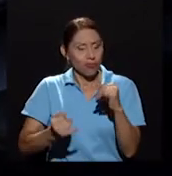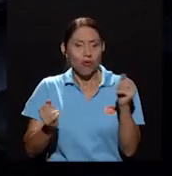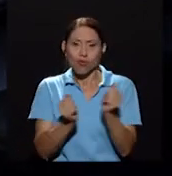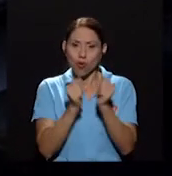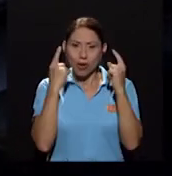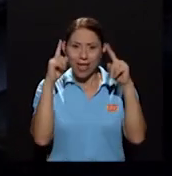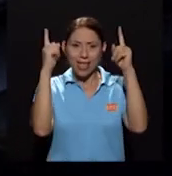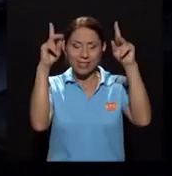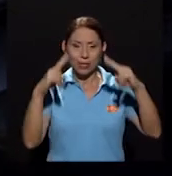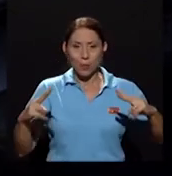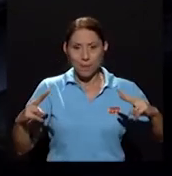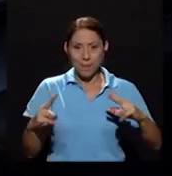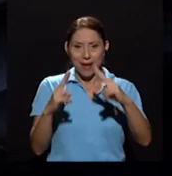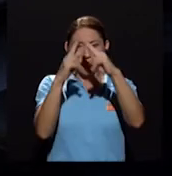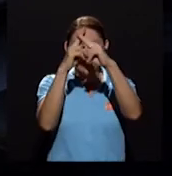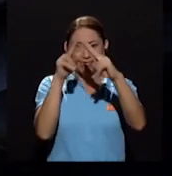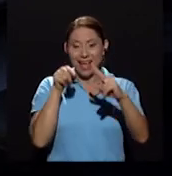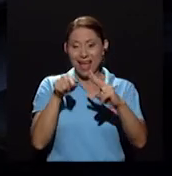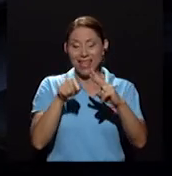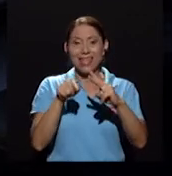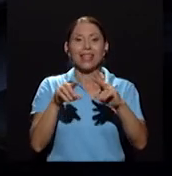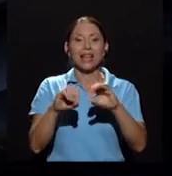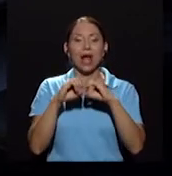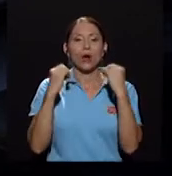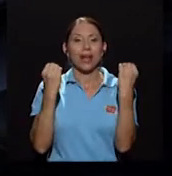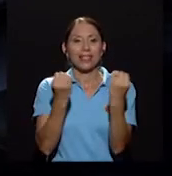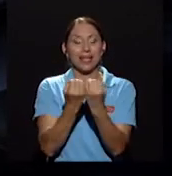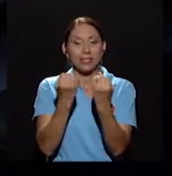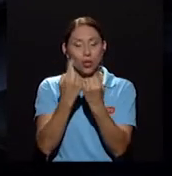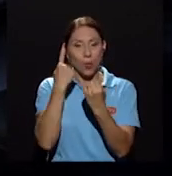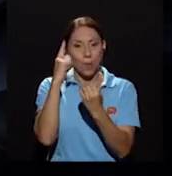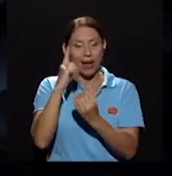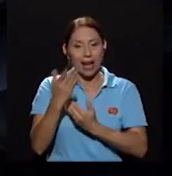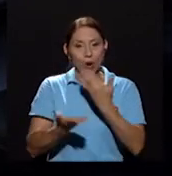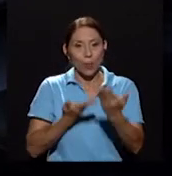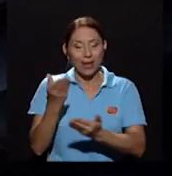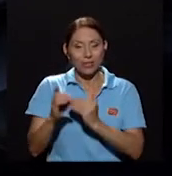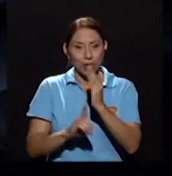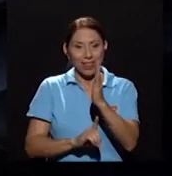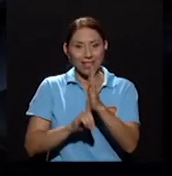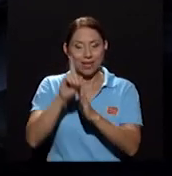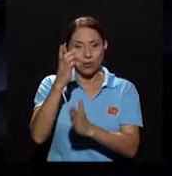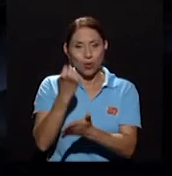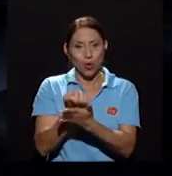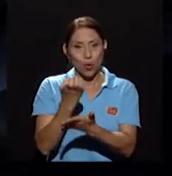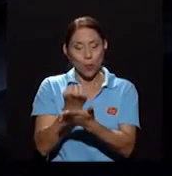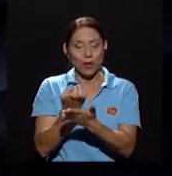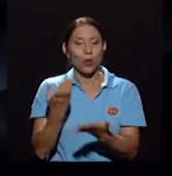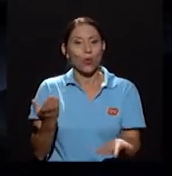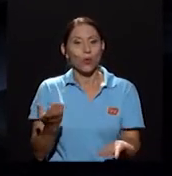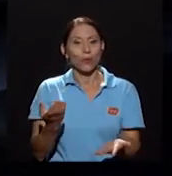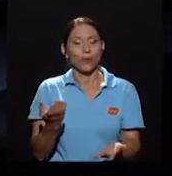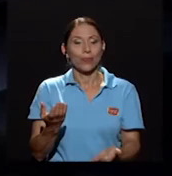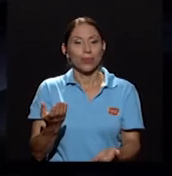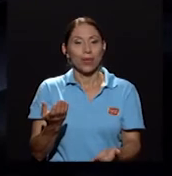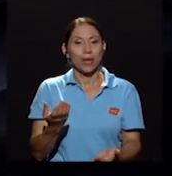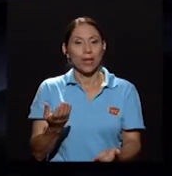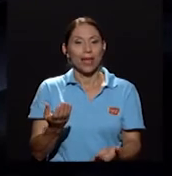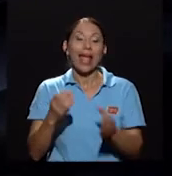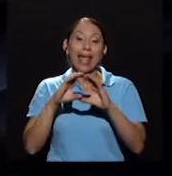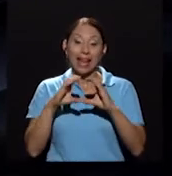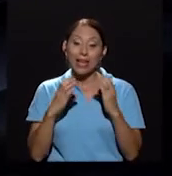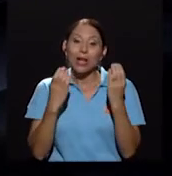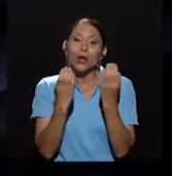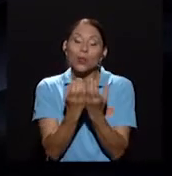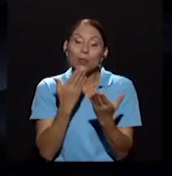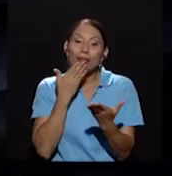en parís la sede de la organización para la cooperación y el desarrollo económico y el club de las